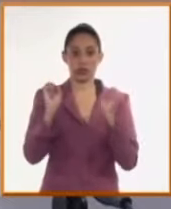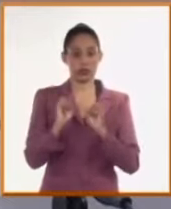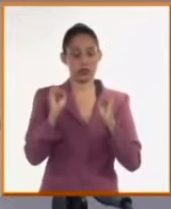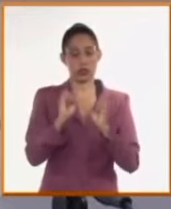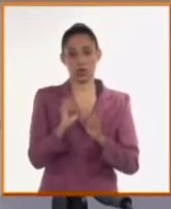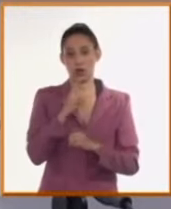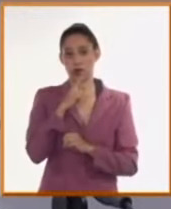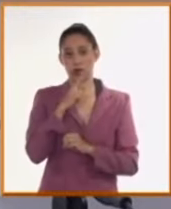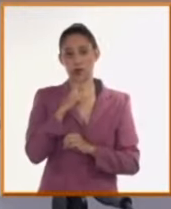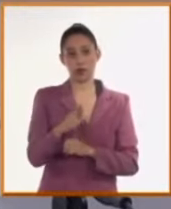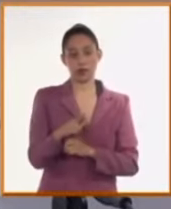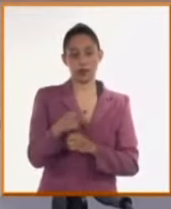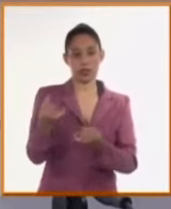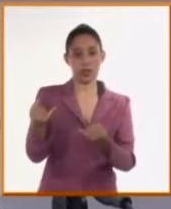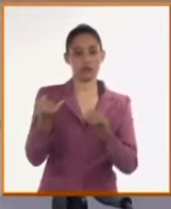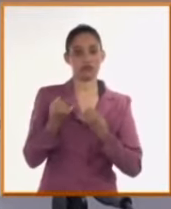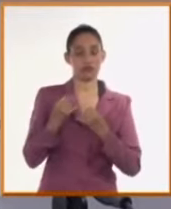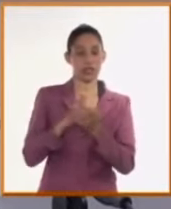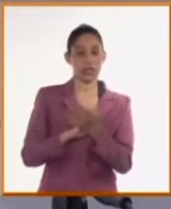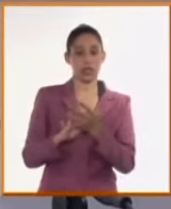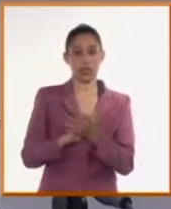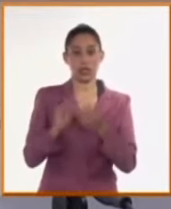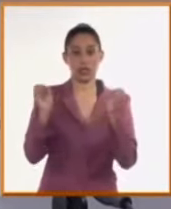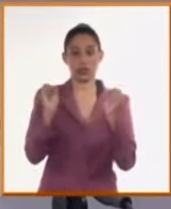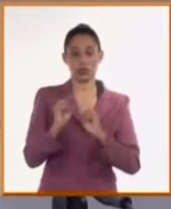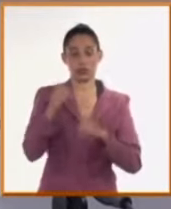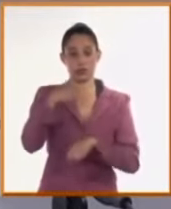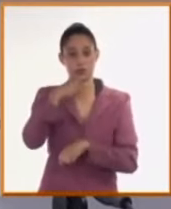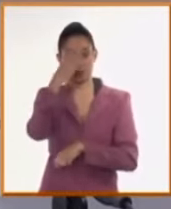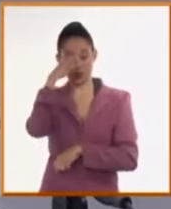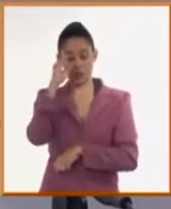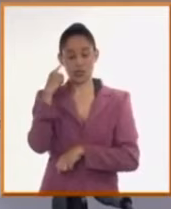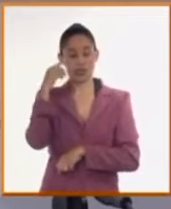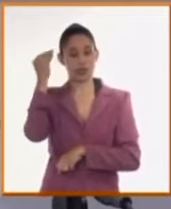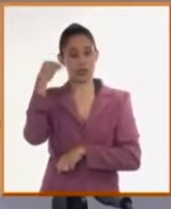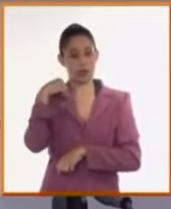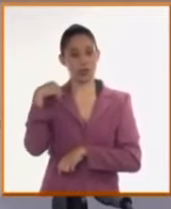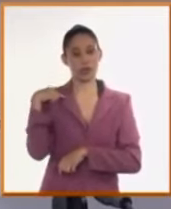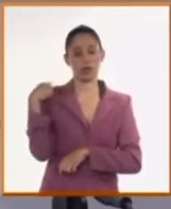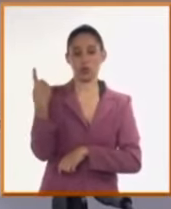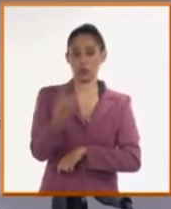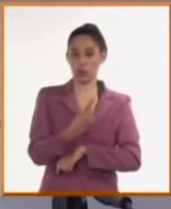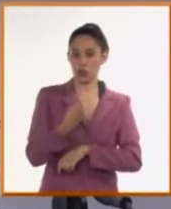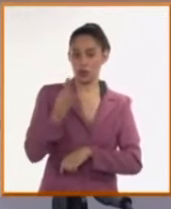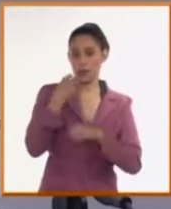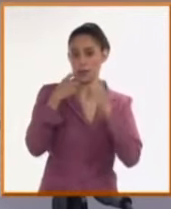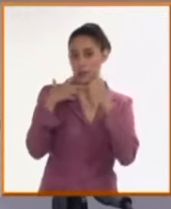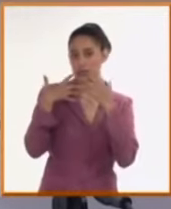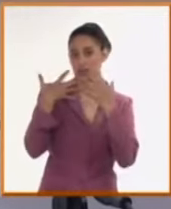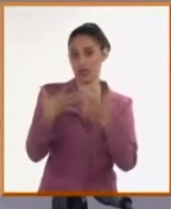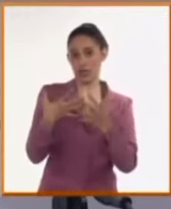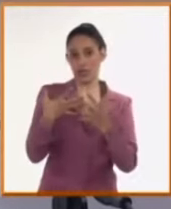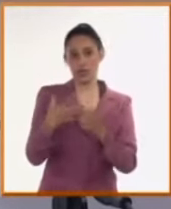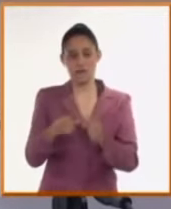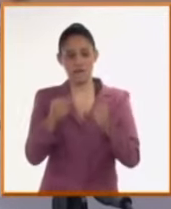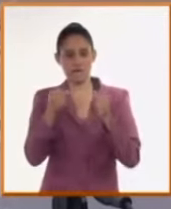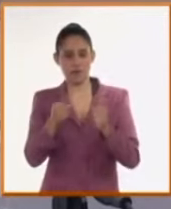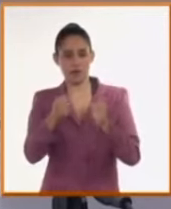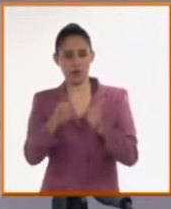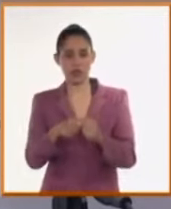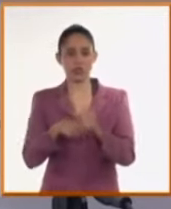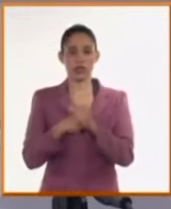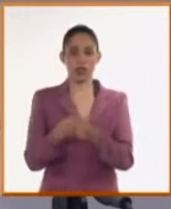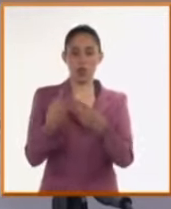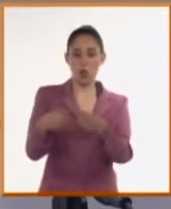eh compartido con con nuestro país y se sabe que eh fuerza norteamericana han